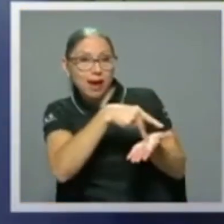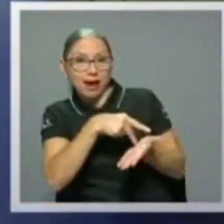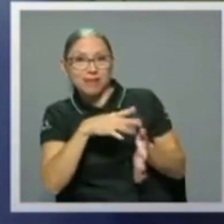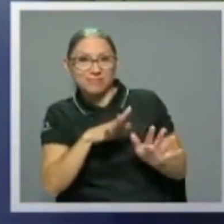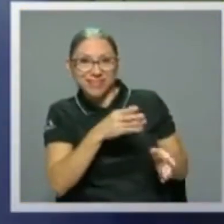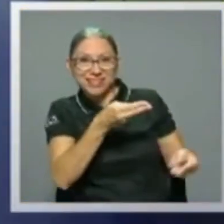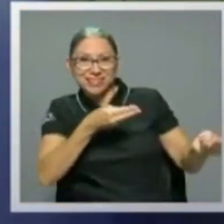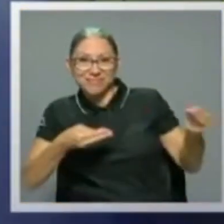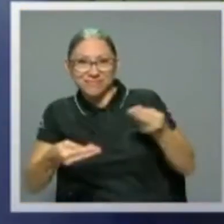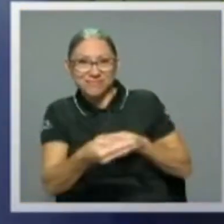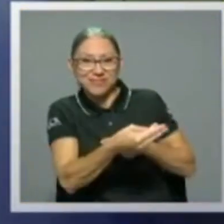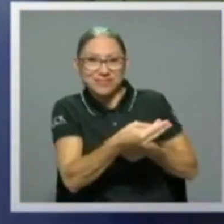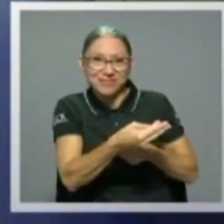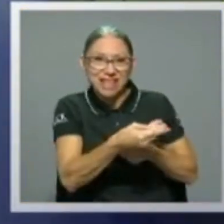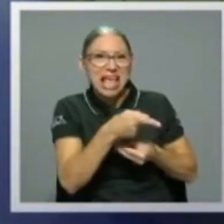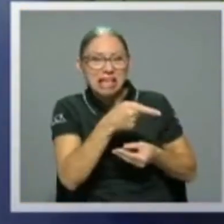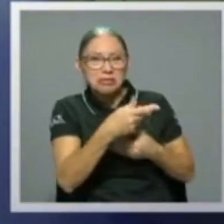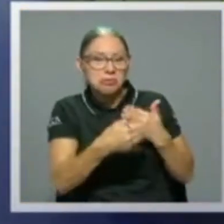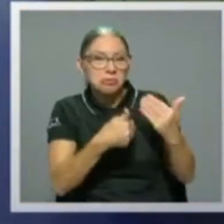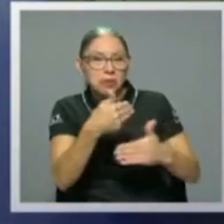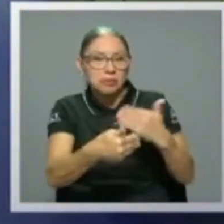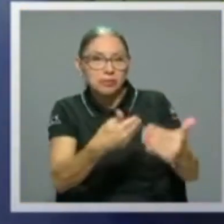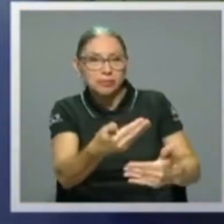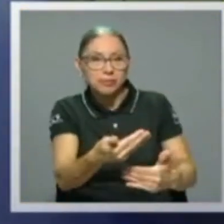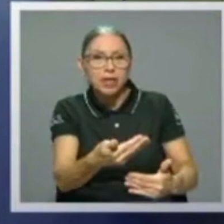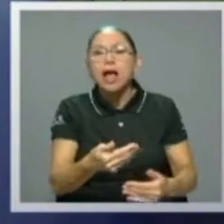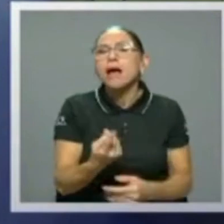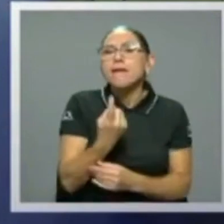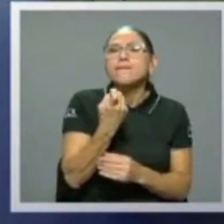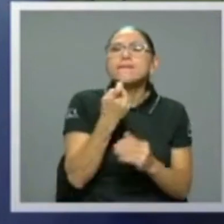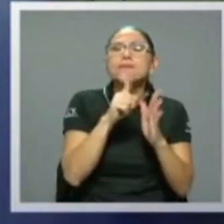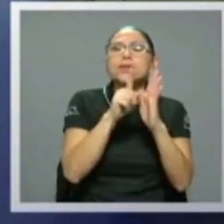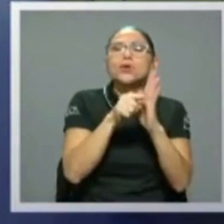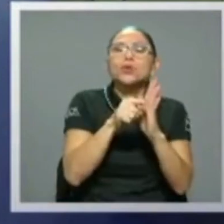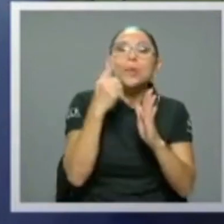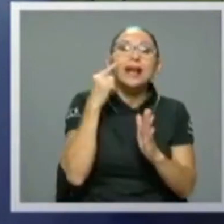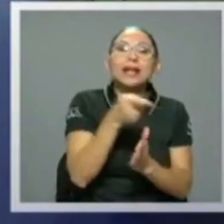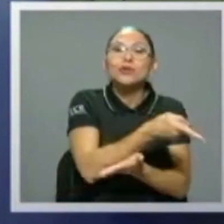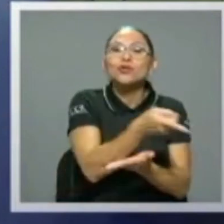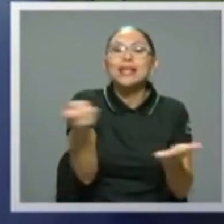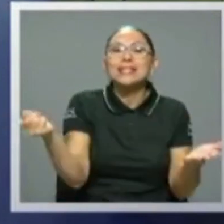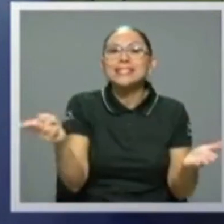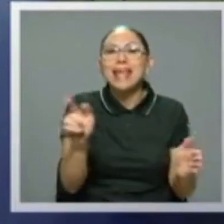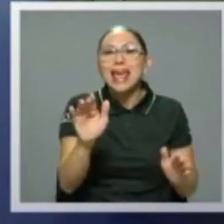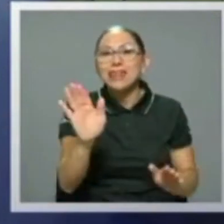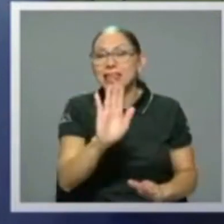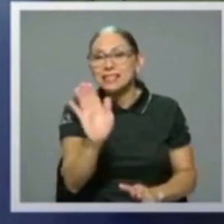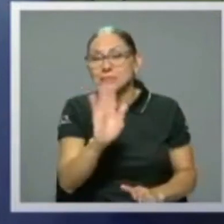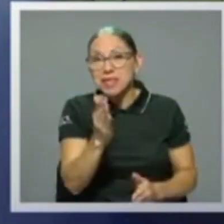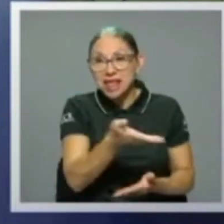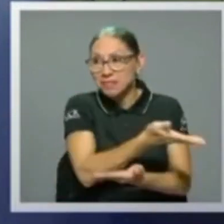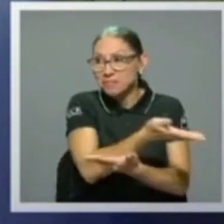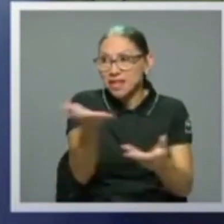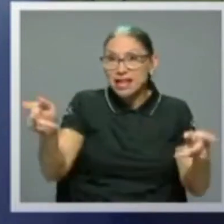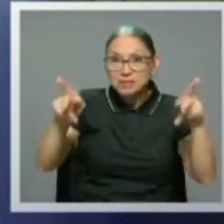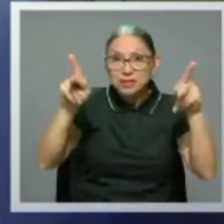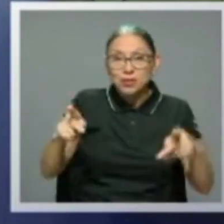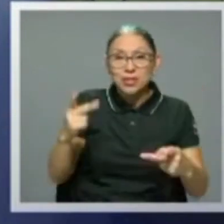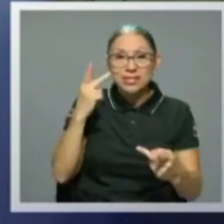Fernando, para que usted se despida de la audiencia de